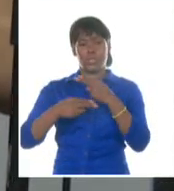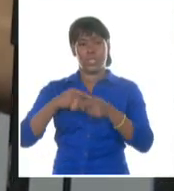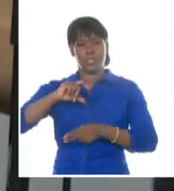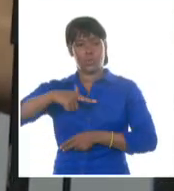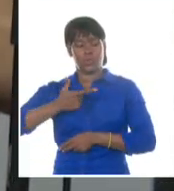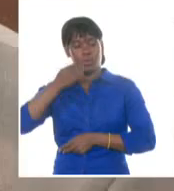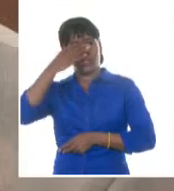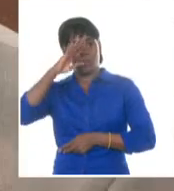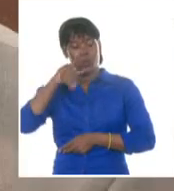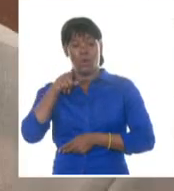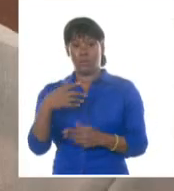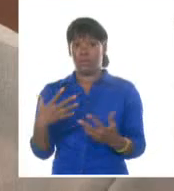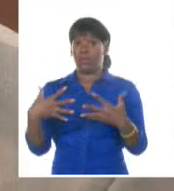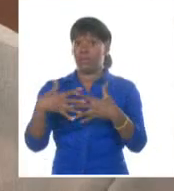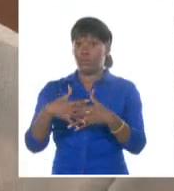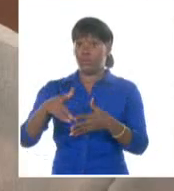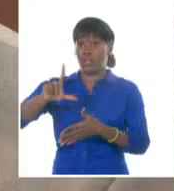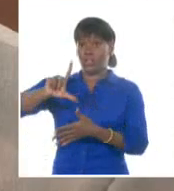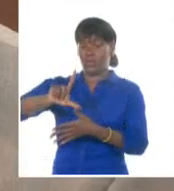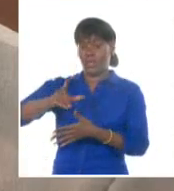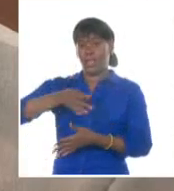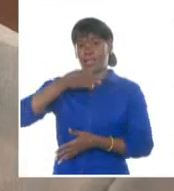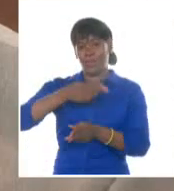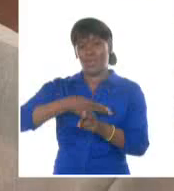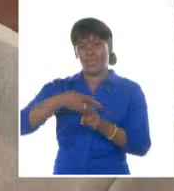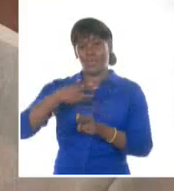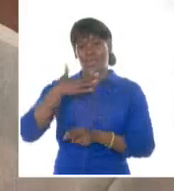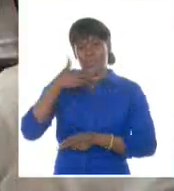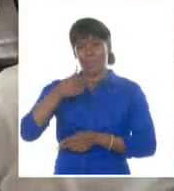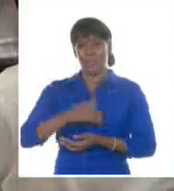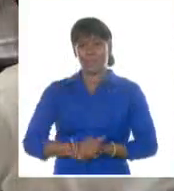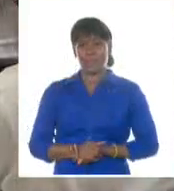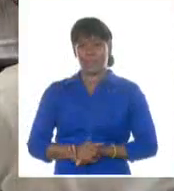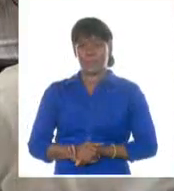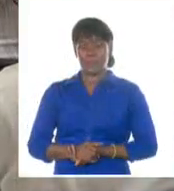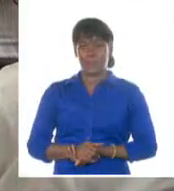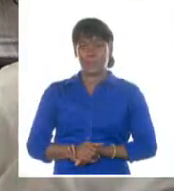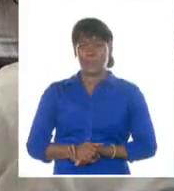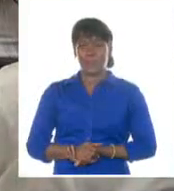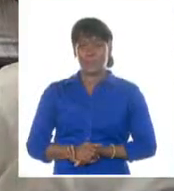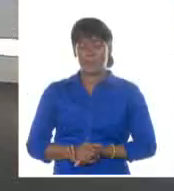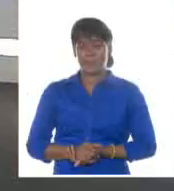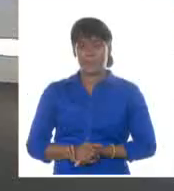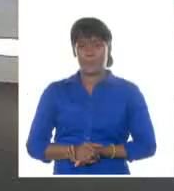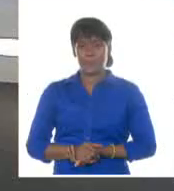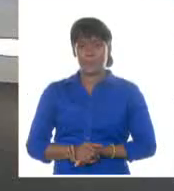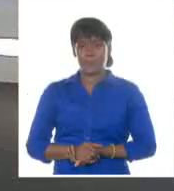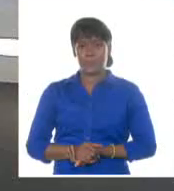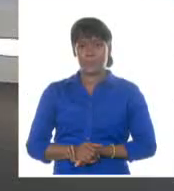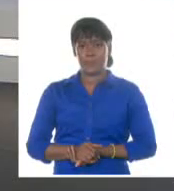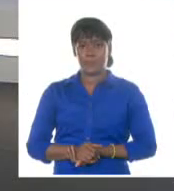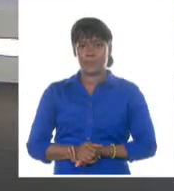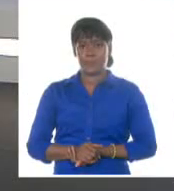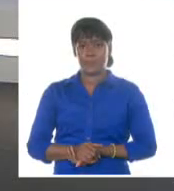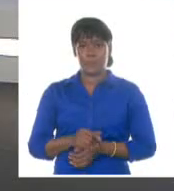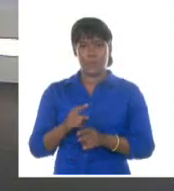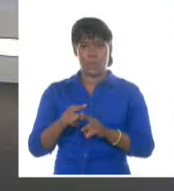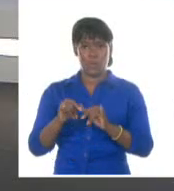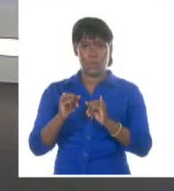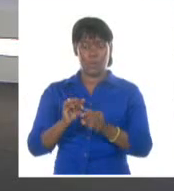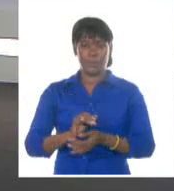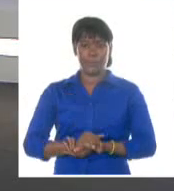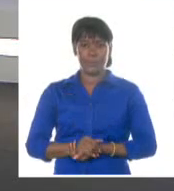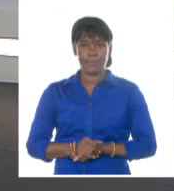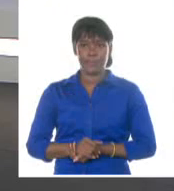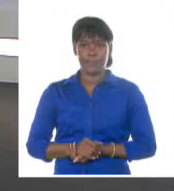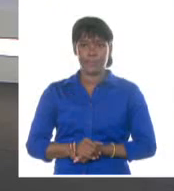con Latinoamérica en su vida y su obra. Elena Godínez Dalmau, Canal Cubano de Noticias. Y la banda mexicana La Mula